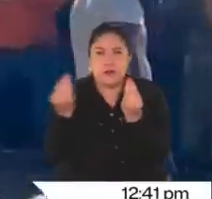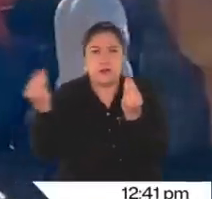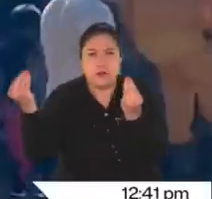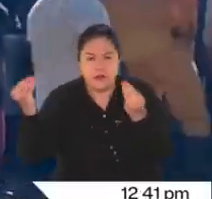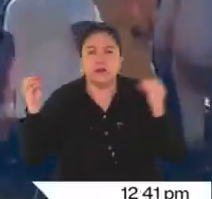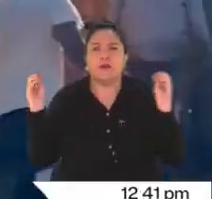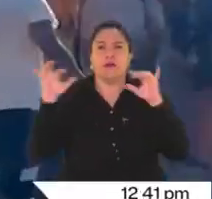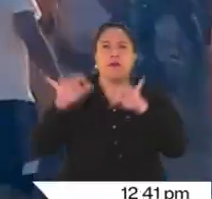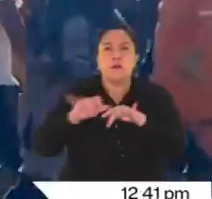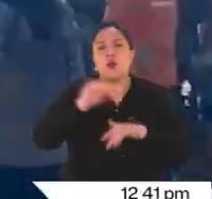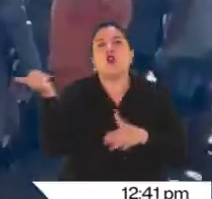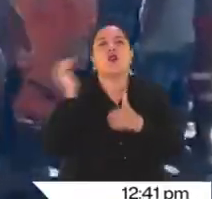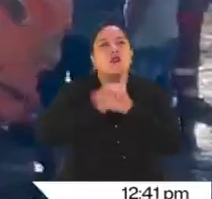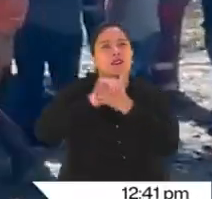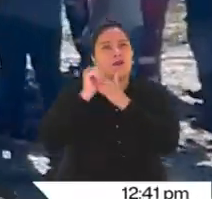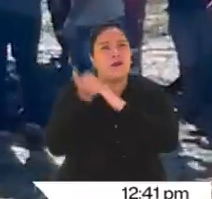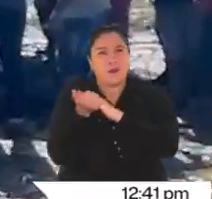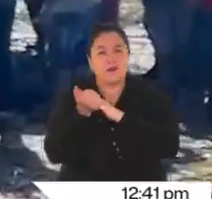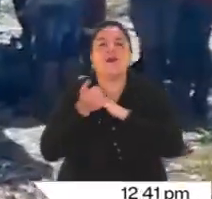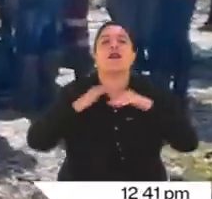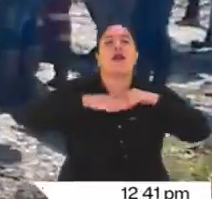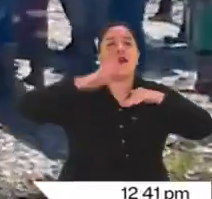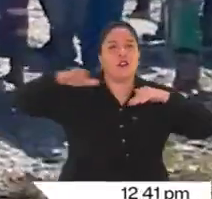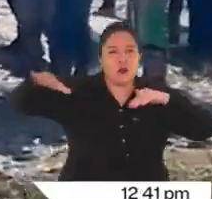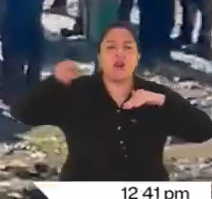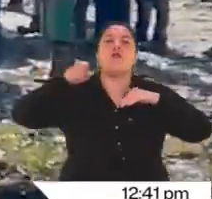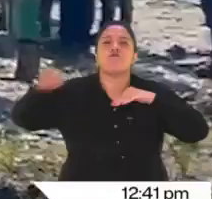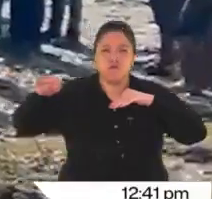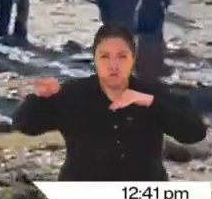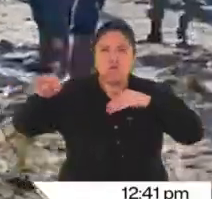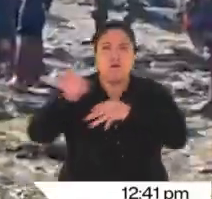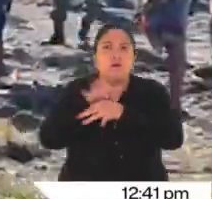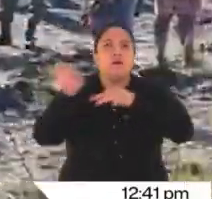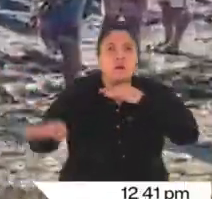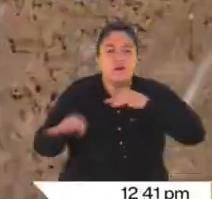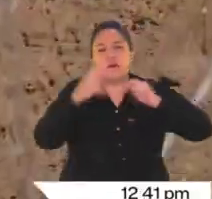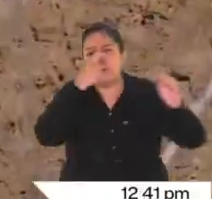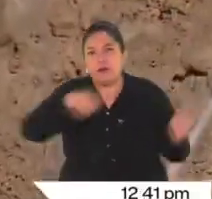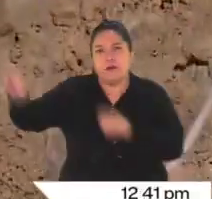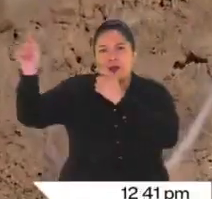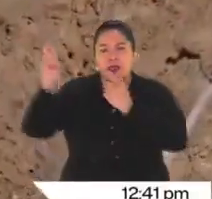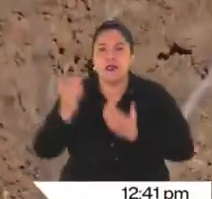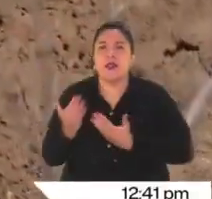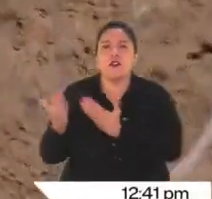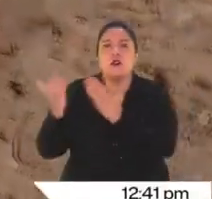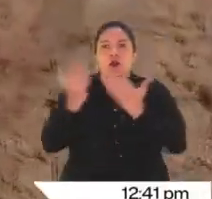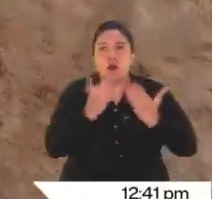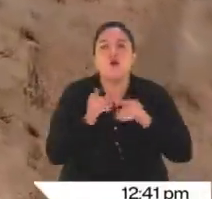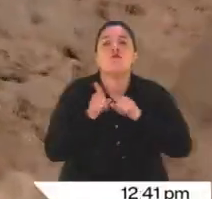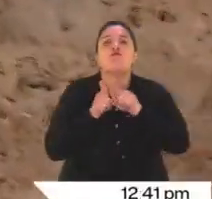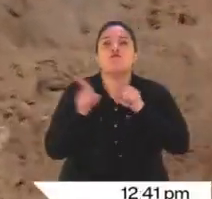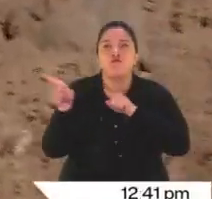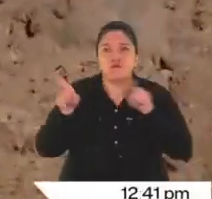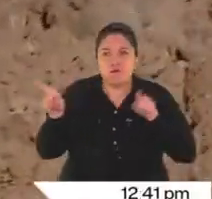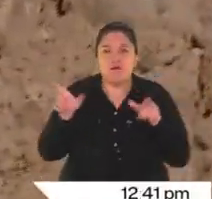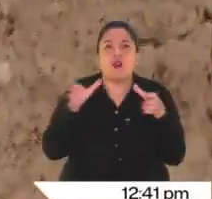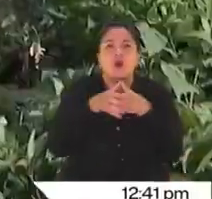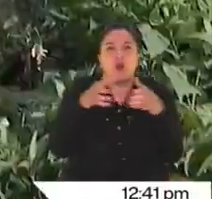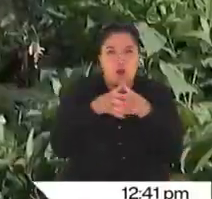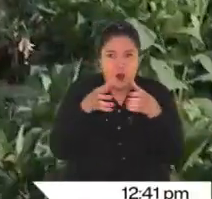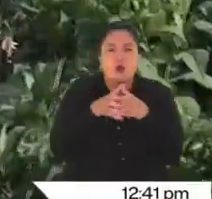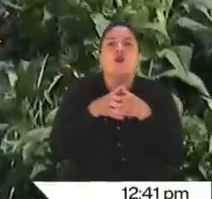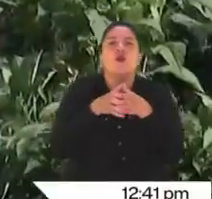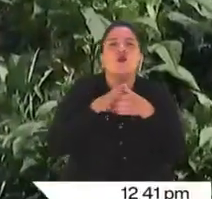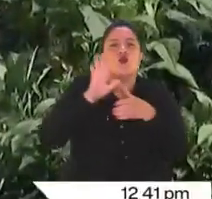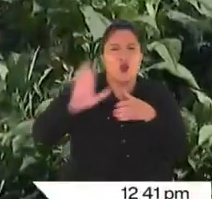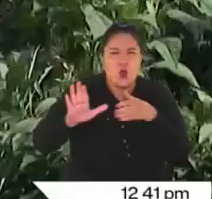Desde Carepa, Antioquia, se dispuso de un helicóptero de la aviación del ejército para el traslado hacia Quibdó. En el lugar también se encuentra un pelotón del Grupo Liviano de